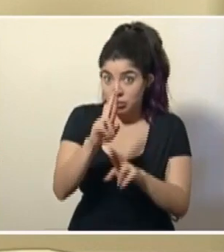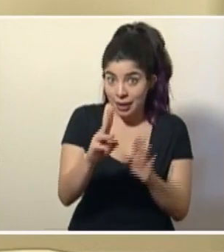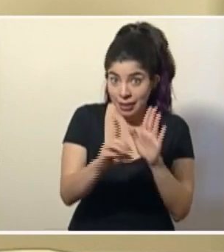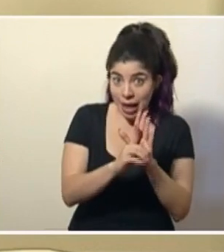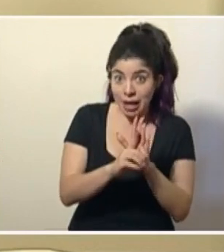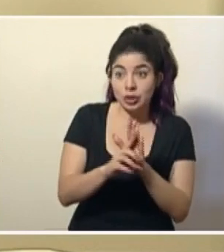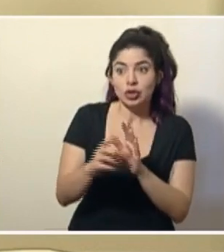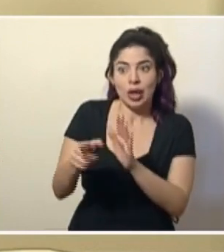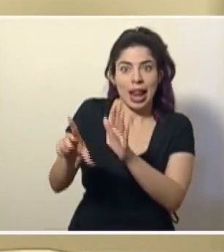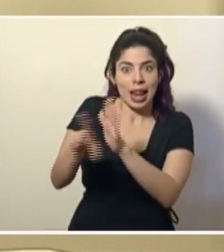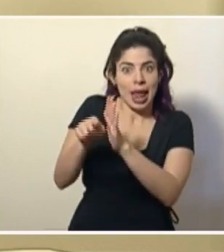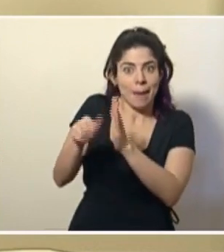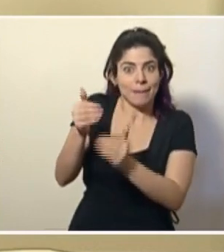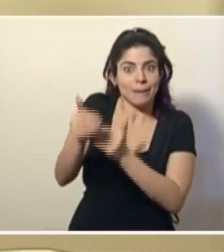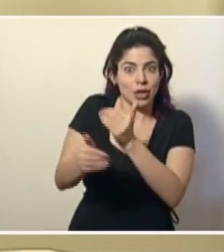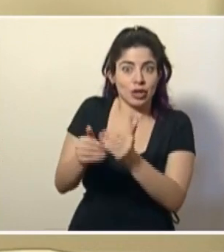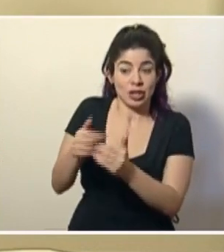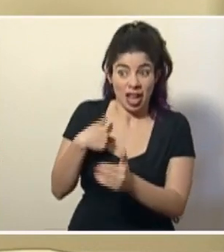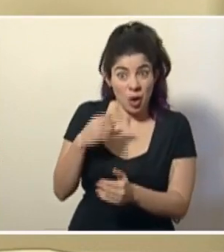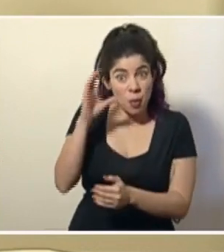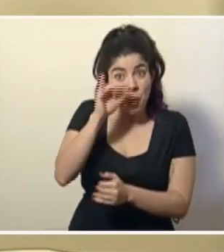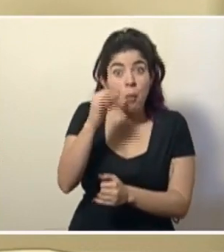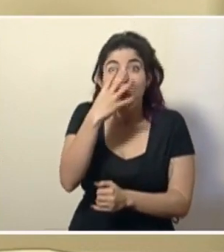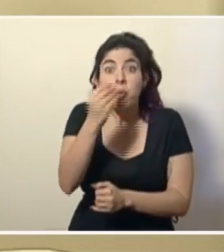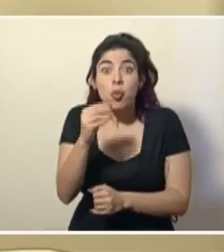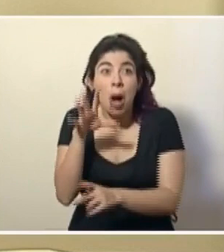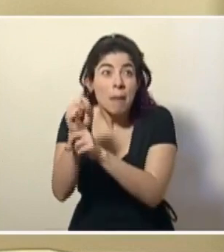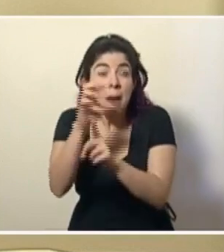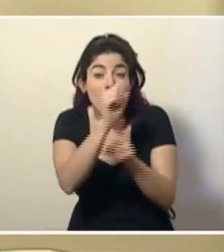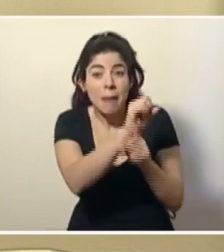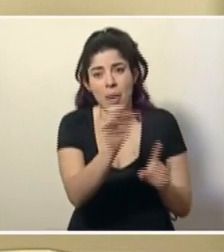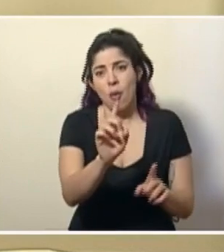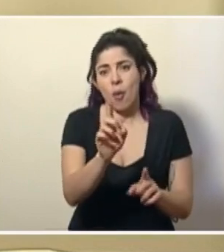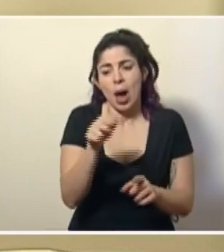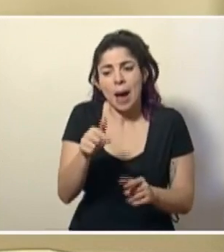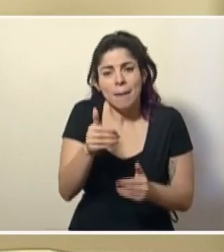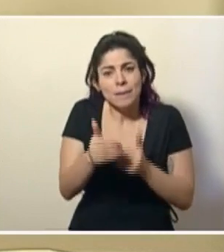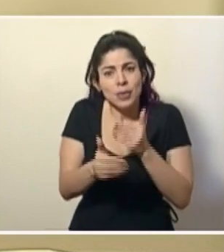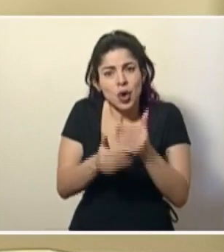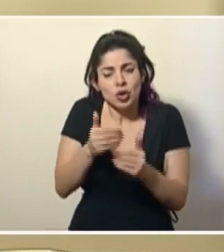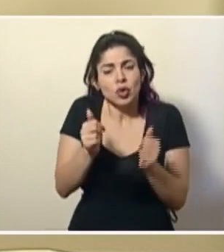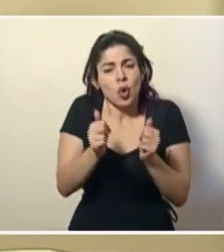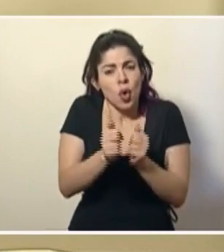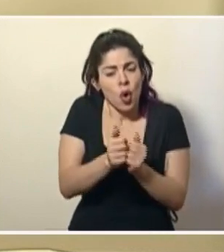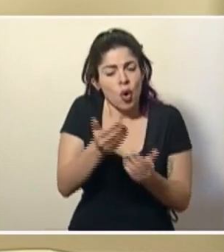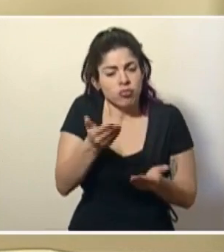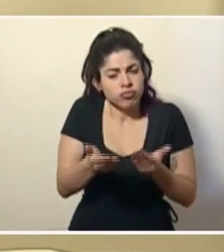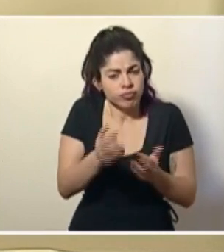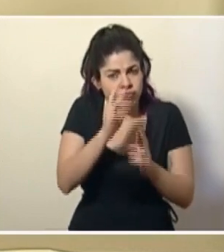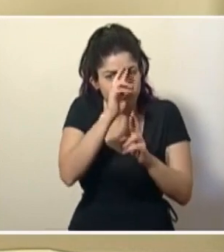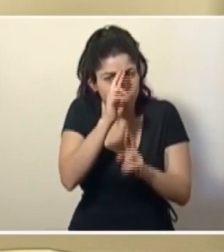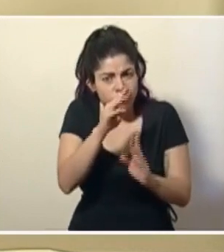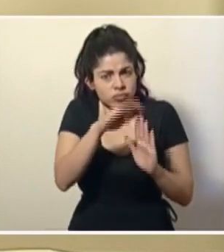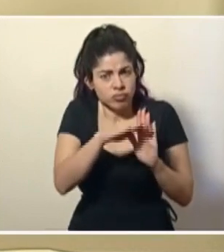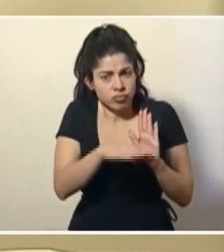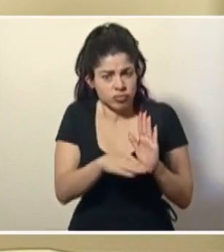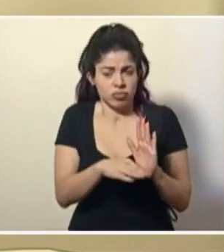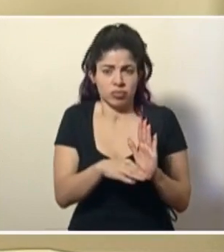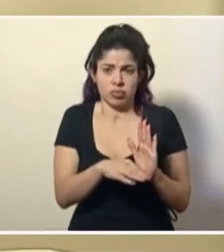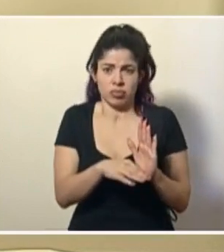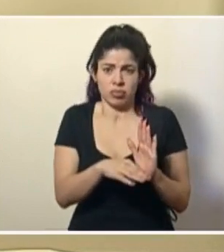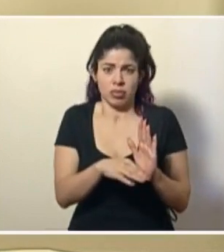debidos procesos y esto no es una cacería de brujas. Entonces hay ese balance. Pero reitero también para la